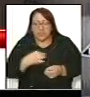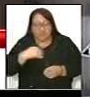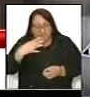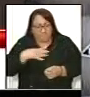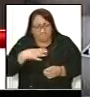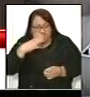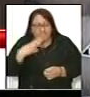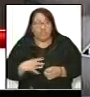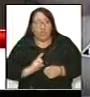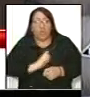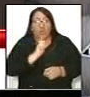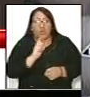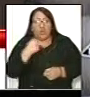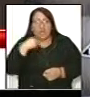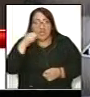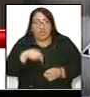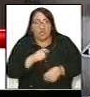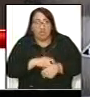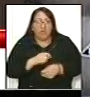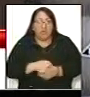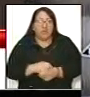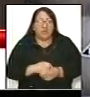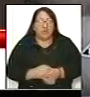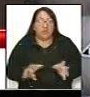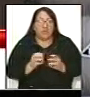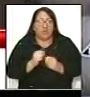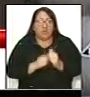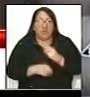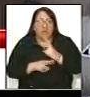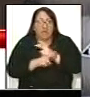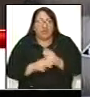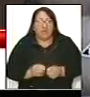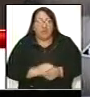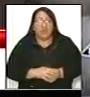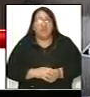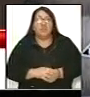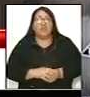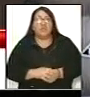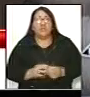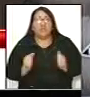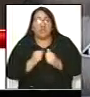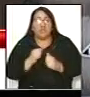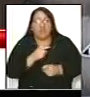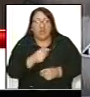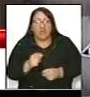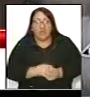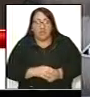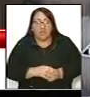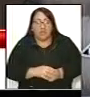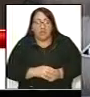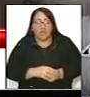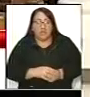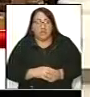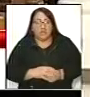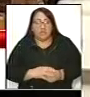decencia, por orgullo, estar en estos momentos junto a los hermanos de Venezuela, al lado de ellos. Y no